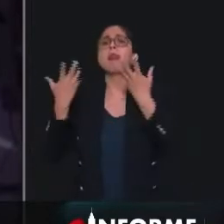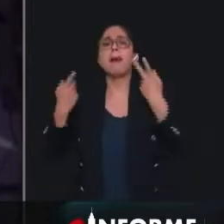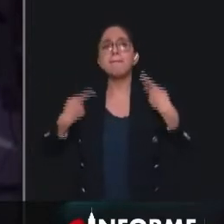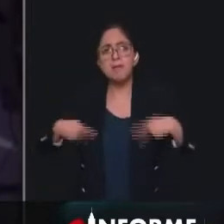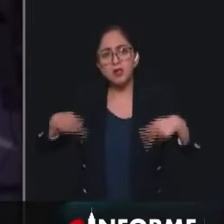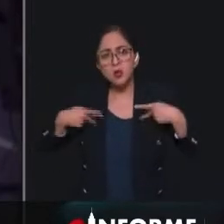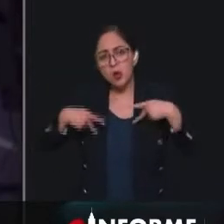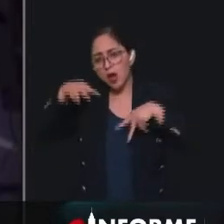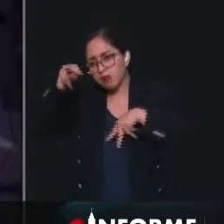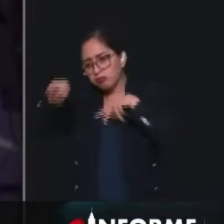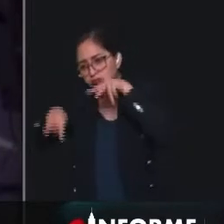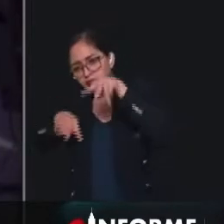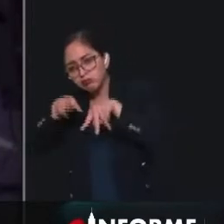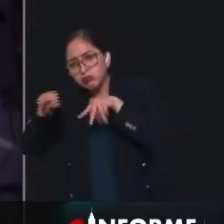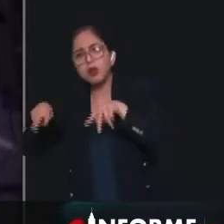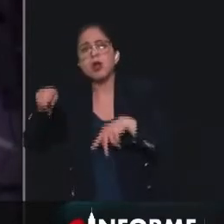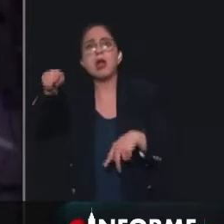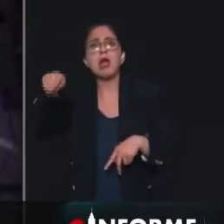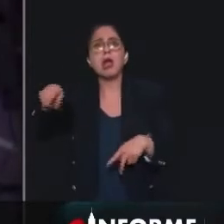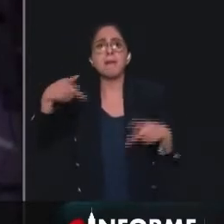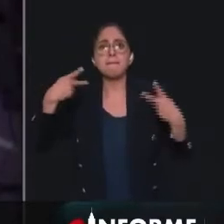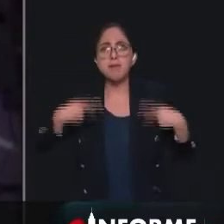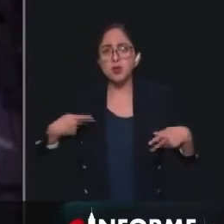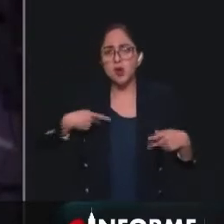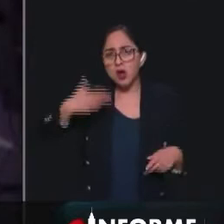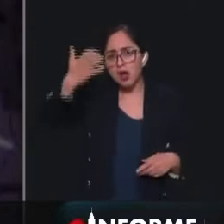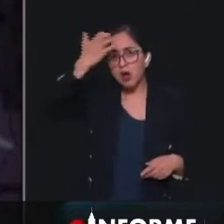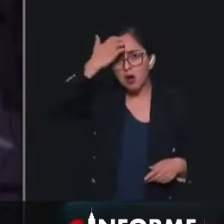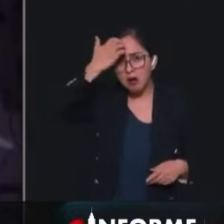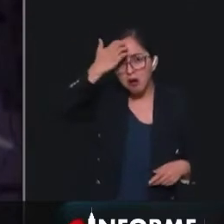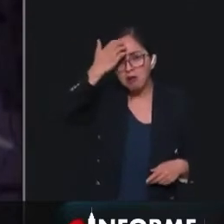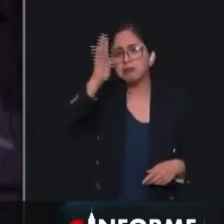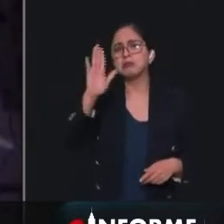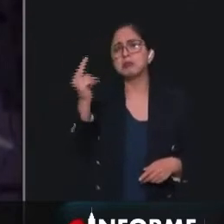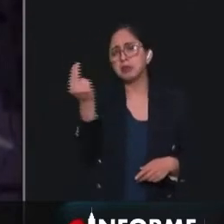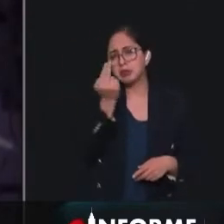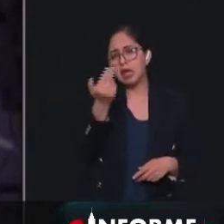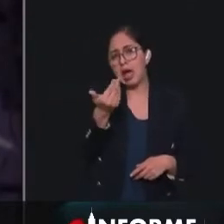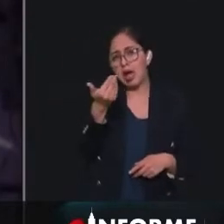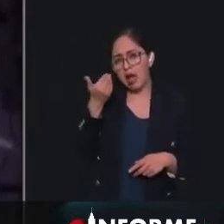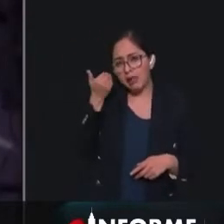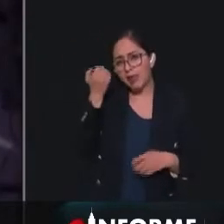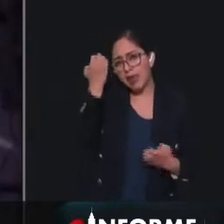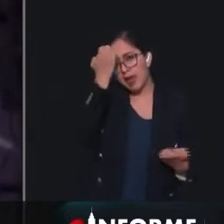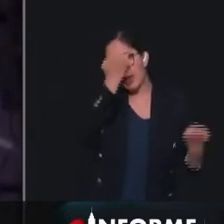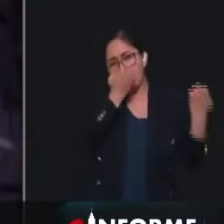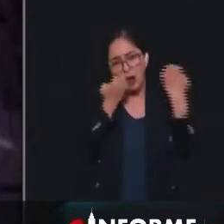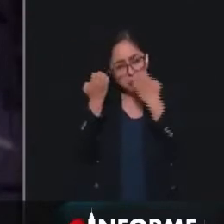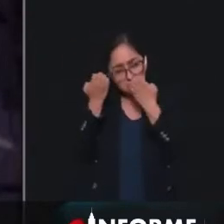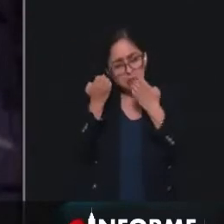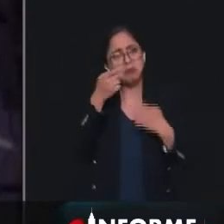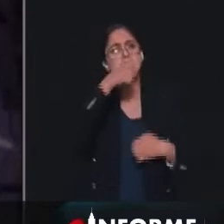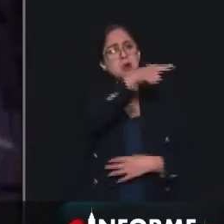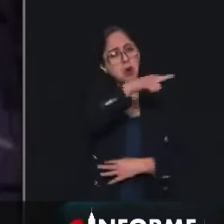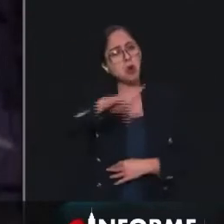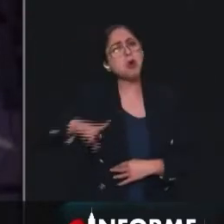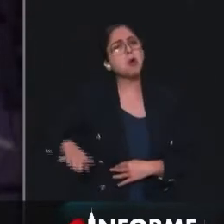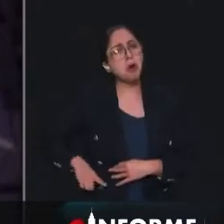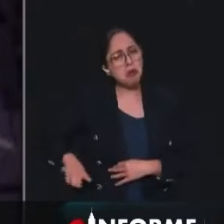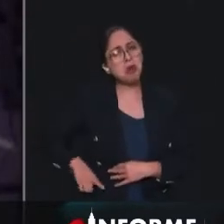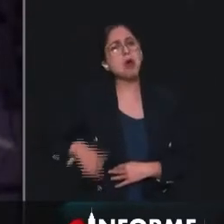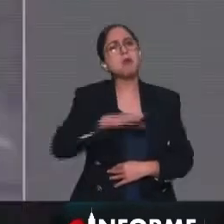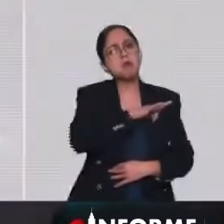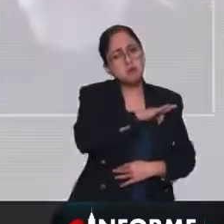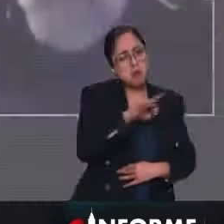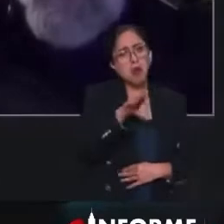de su influencia, de su trascendencia, que se evaluara y que se les otorgaran recursos públicos porque tienen